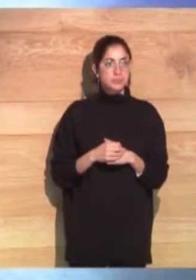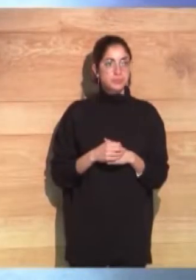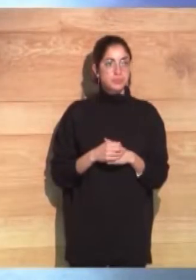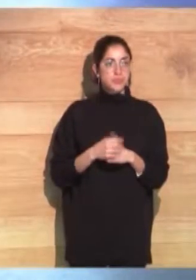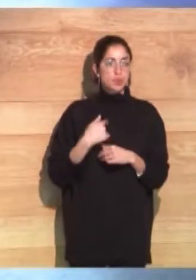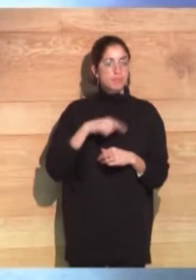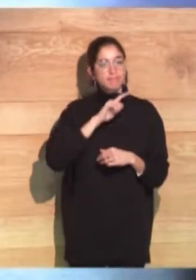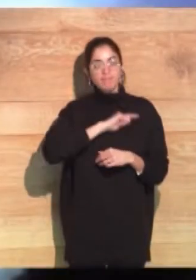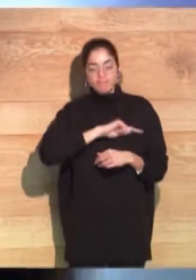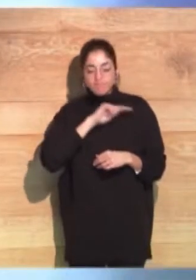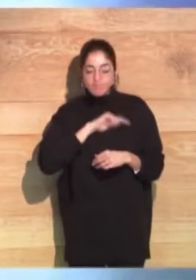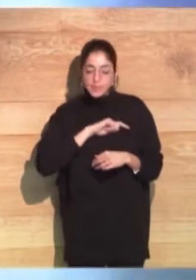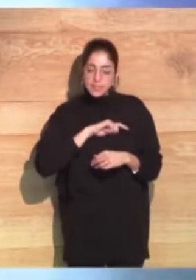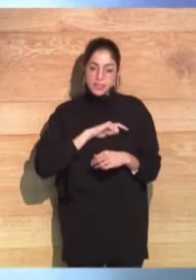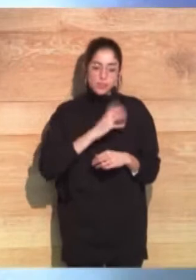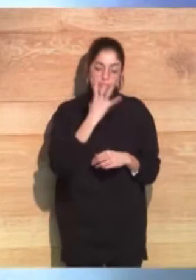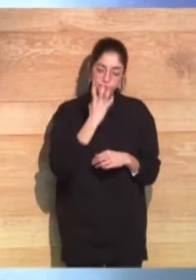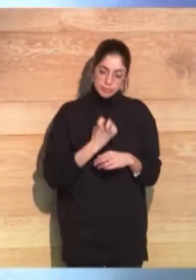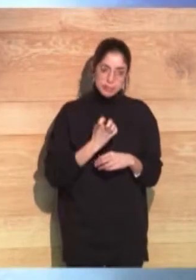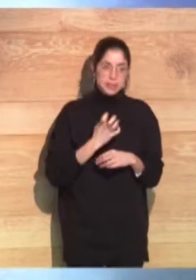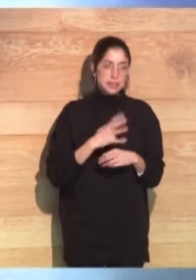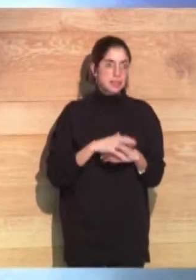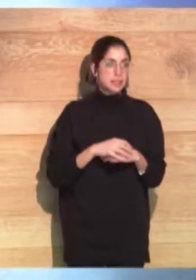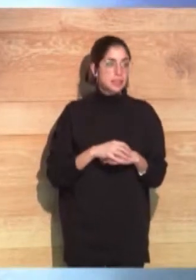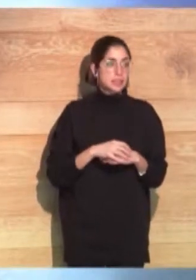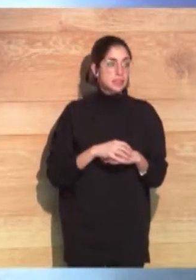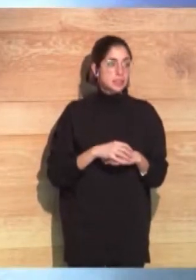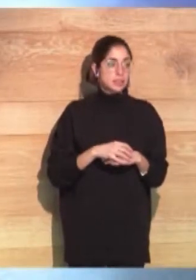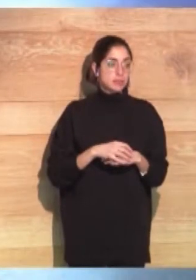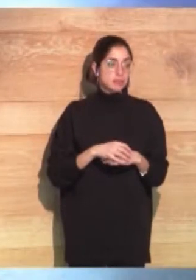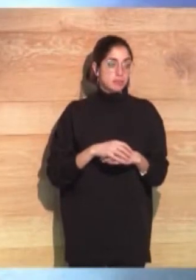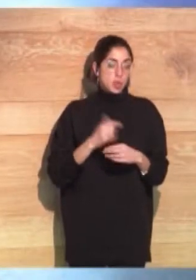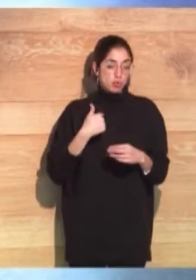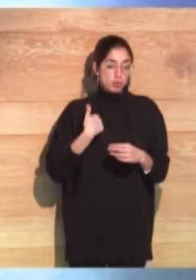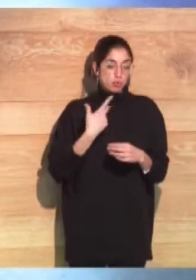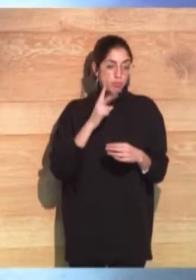Me siento profundamente entristecida cuando veo